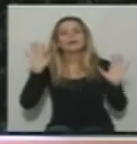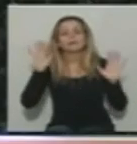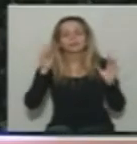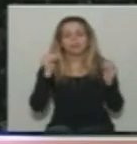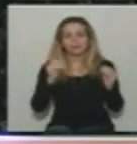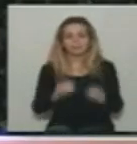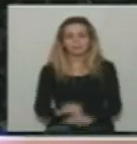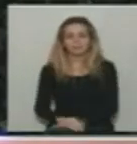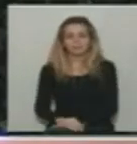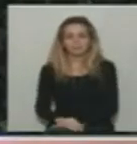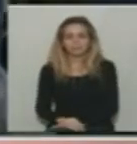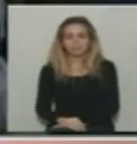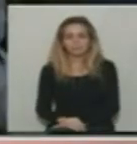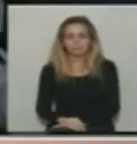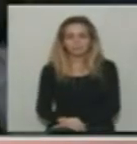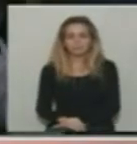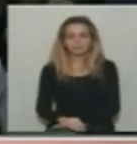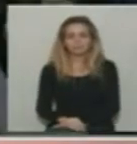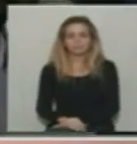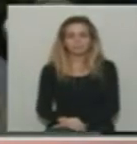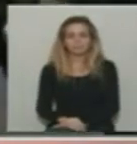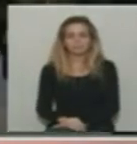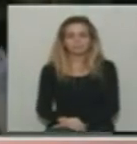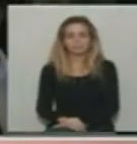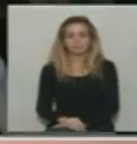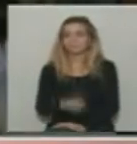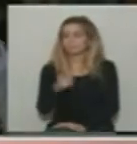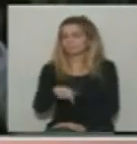es. Sí, seguramente le resta una cantidad de votos impresionante. ¿Está bien o no, Andy? Bueno, y luego...